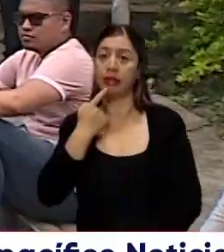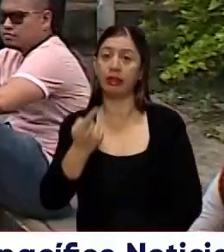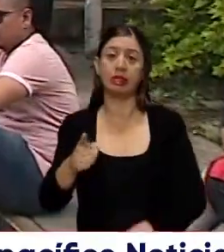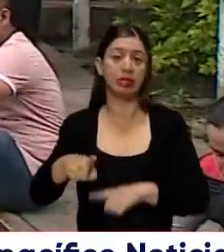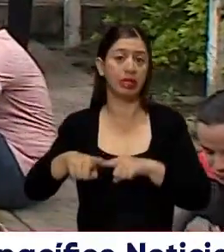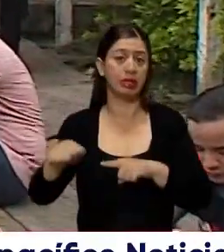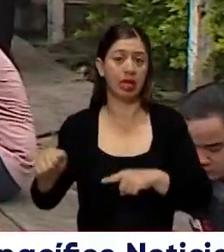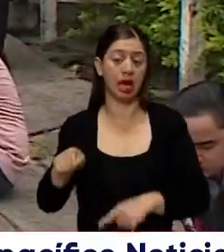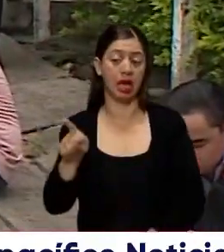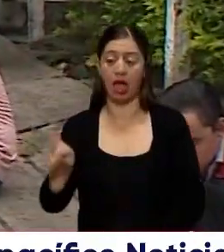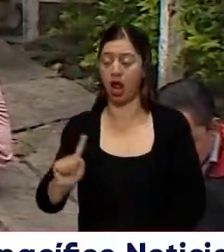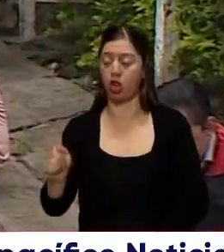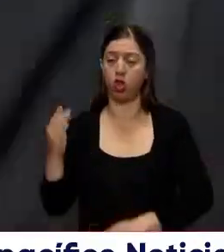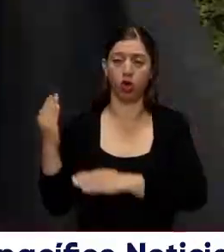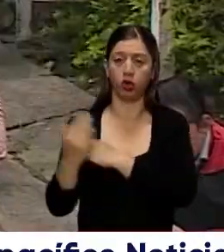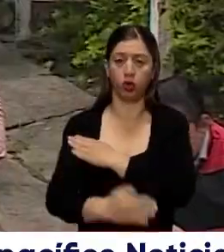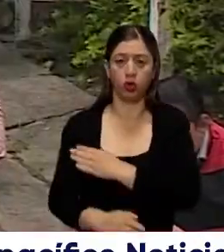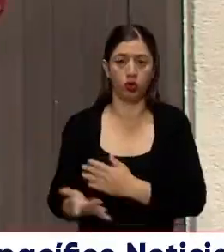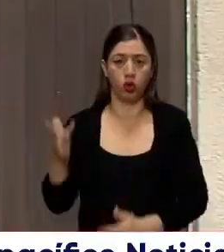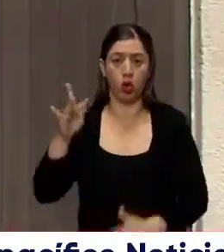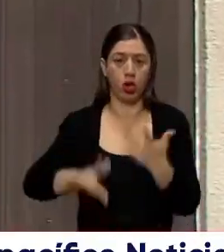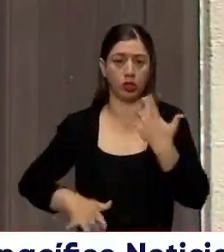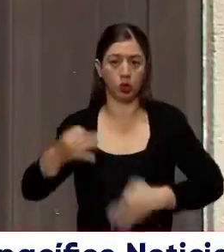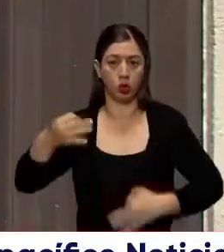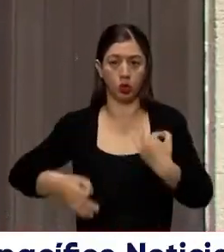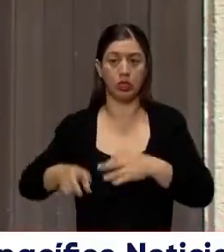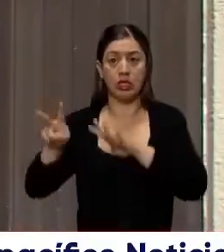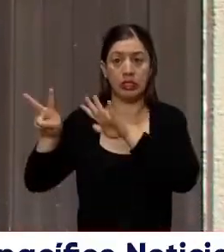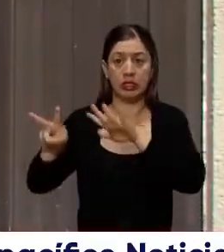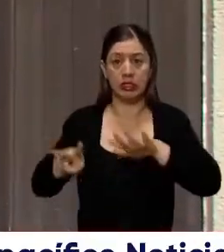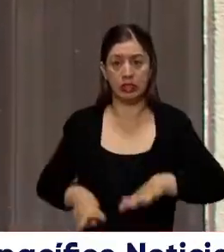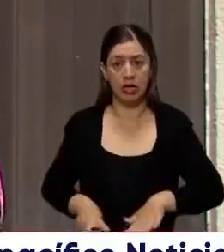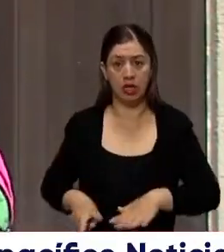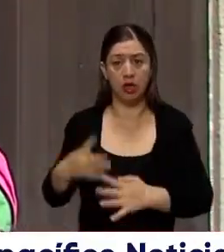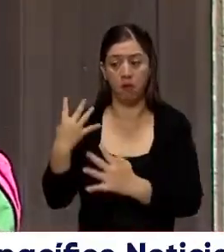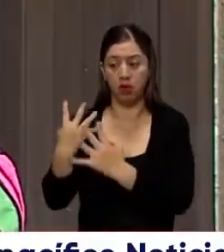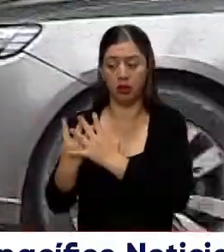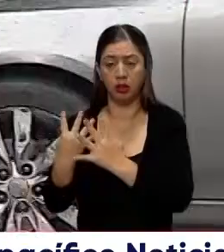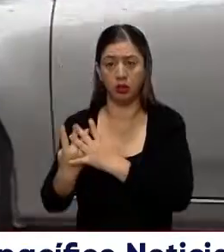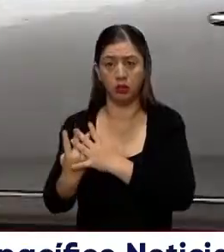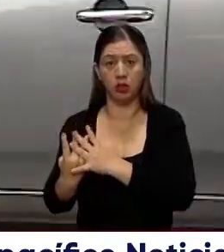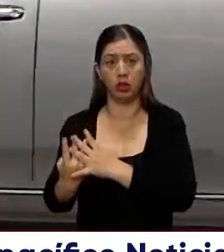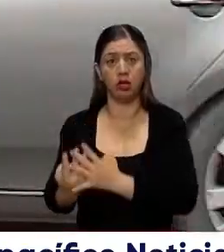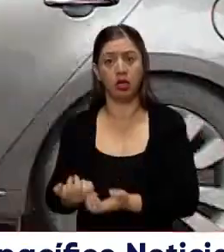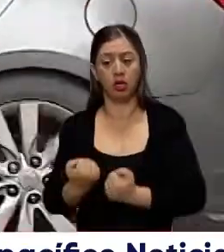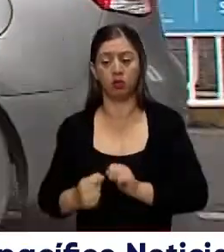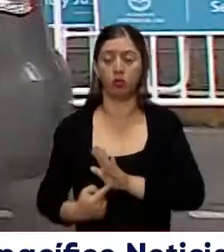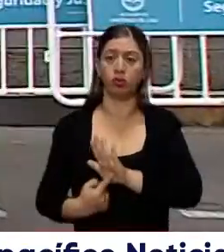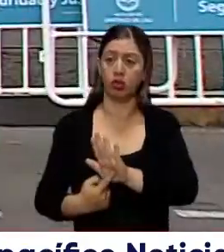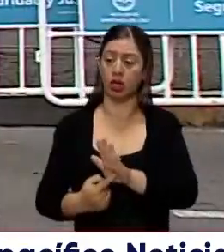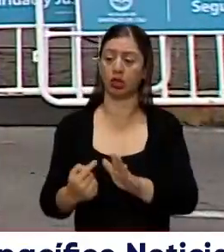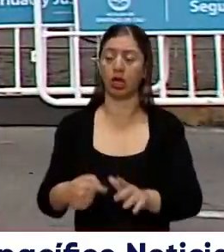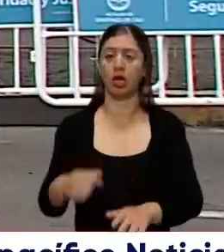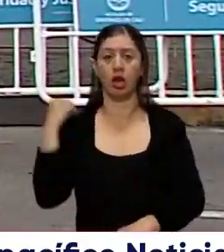tía, él no cometió. Completaba 7 meses privado de la libertad, intentando demostrar su